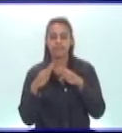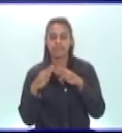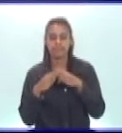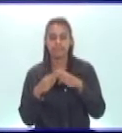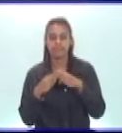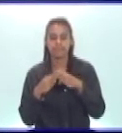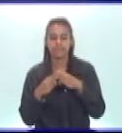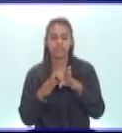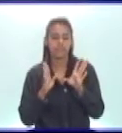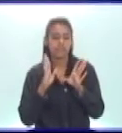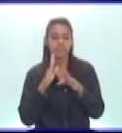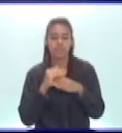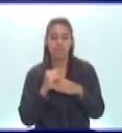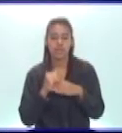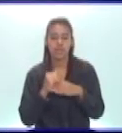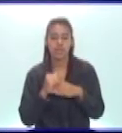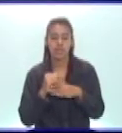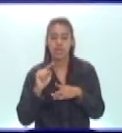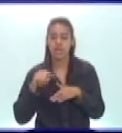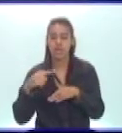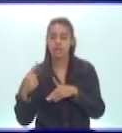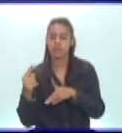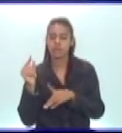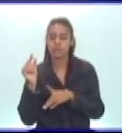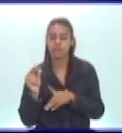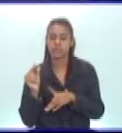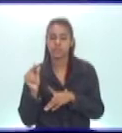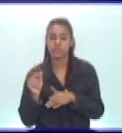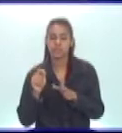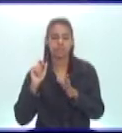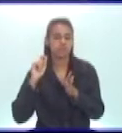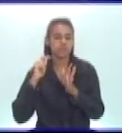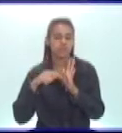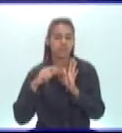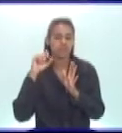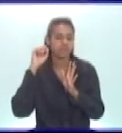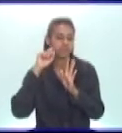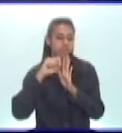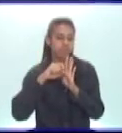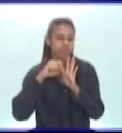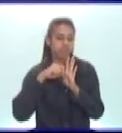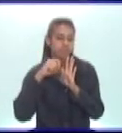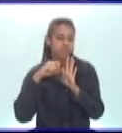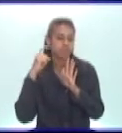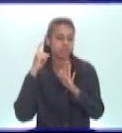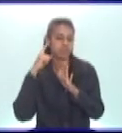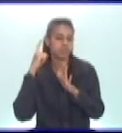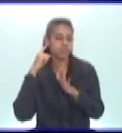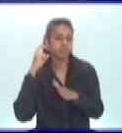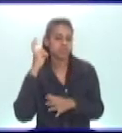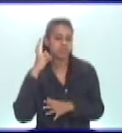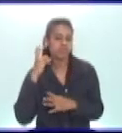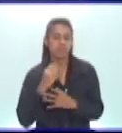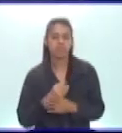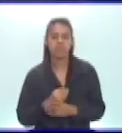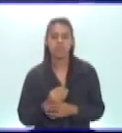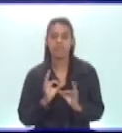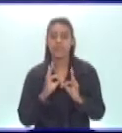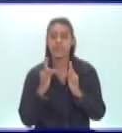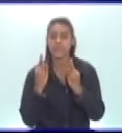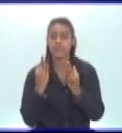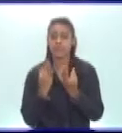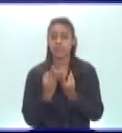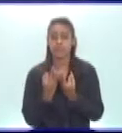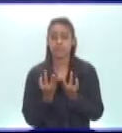no hay mascota, aprovechar la del vecino o también grabaciones. Y ahí el niño se puede